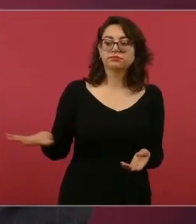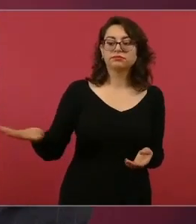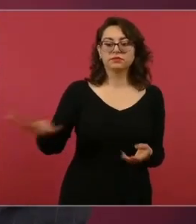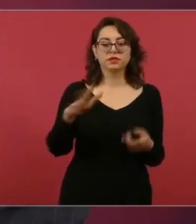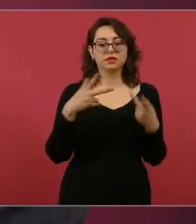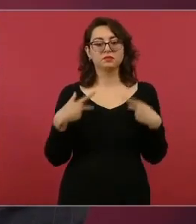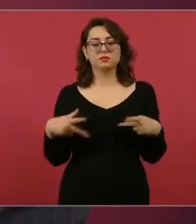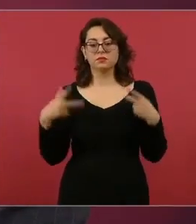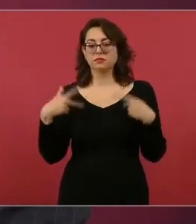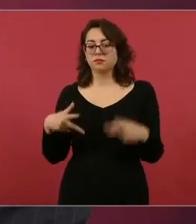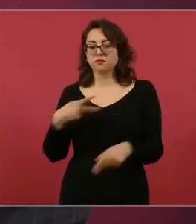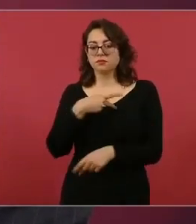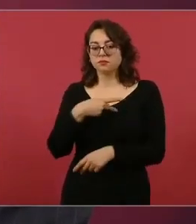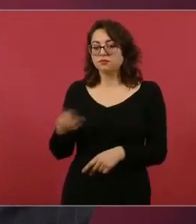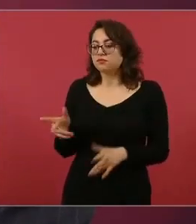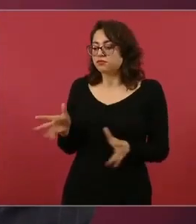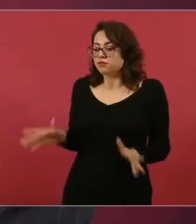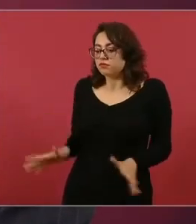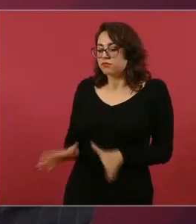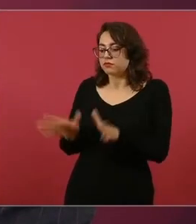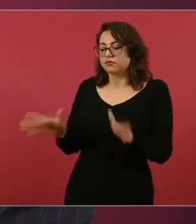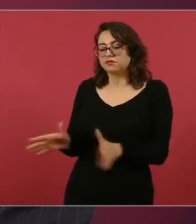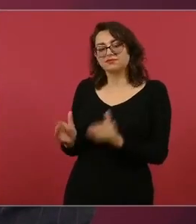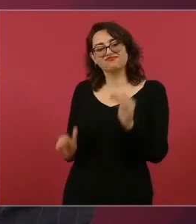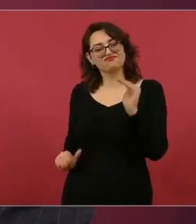que no quiere decir